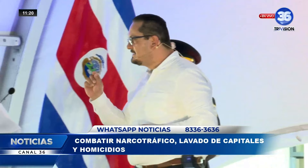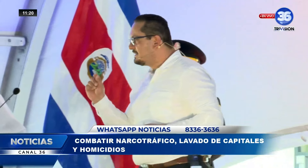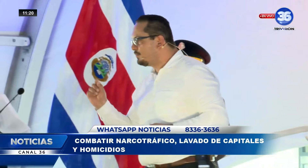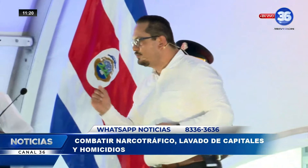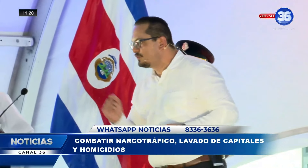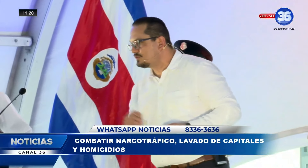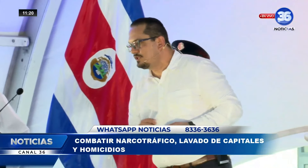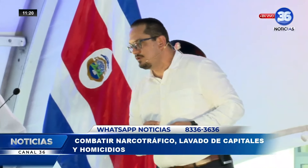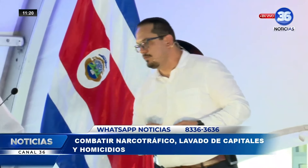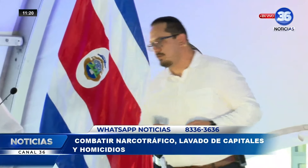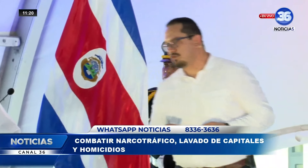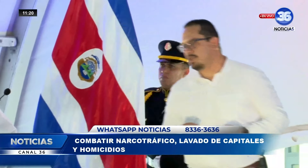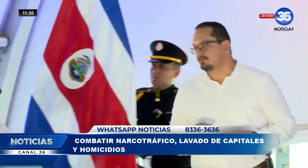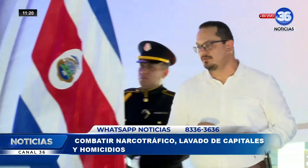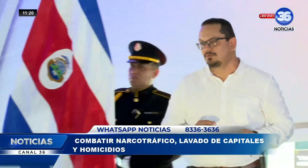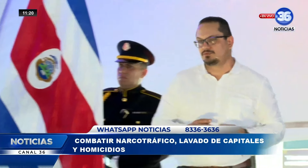de